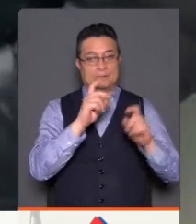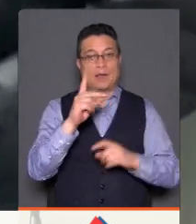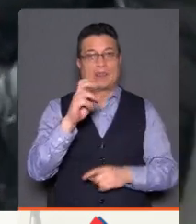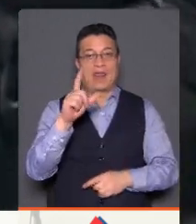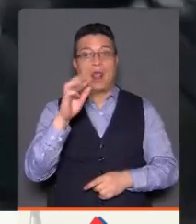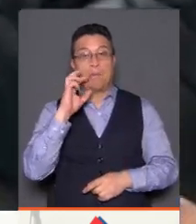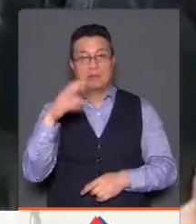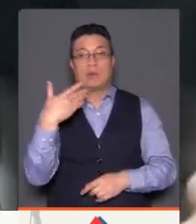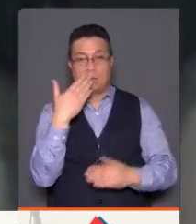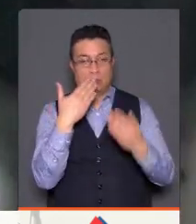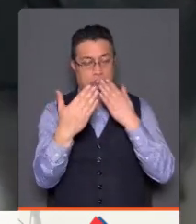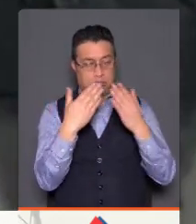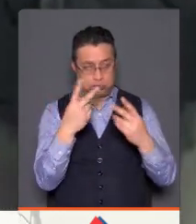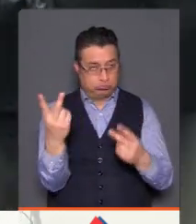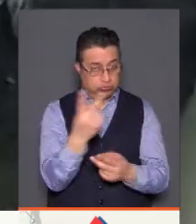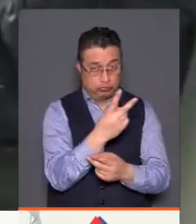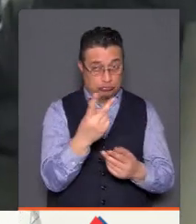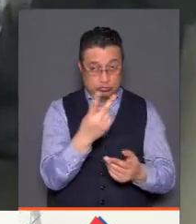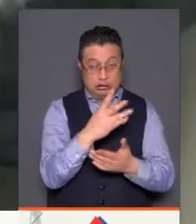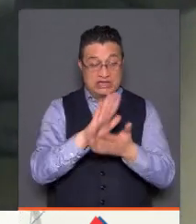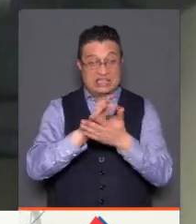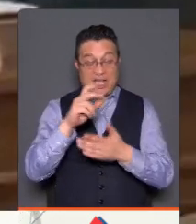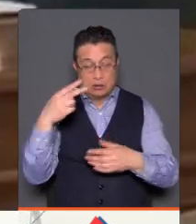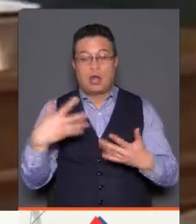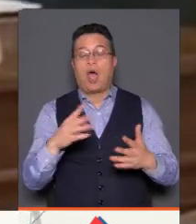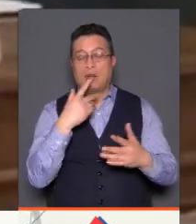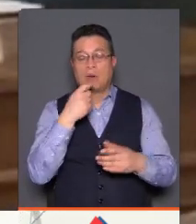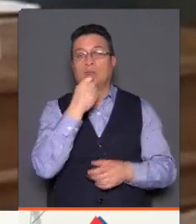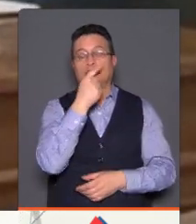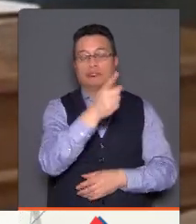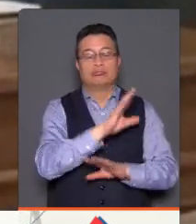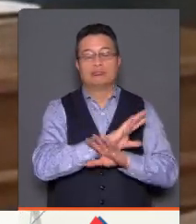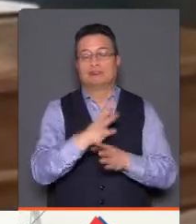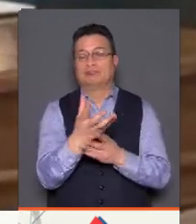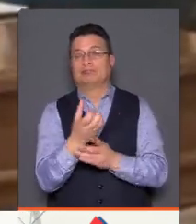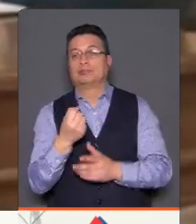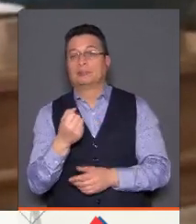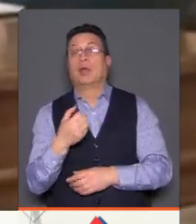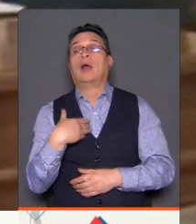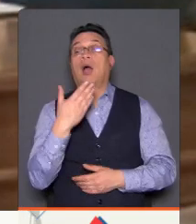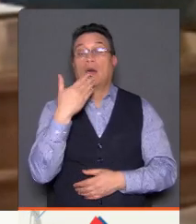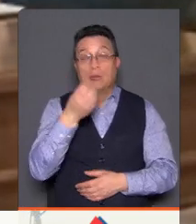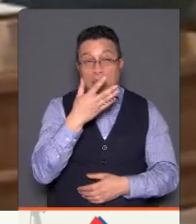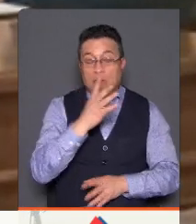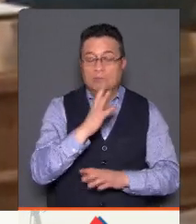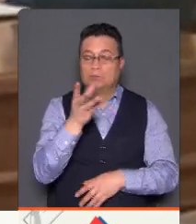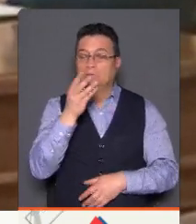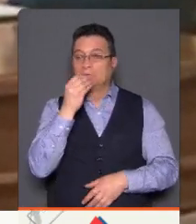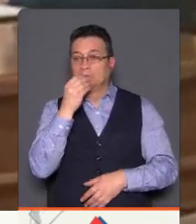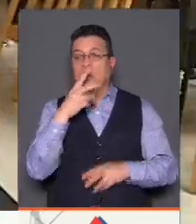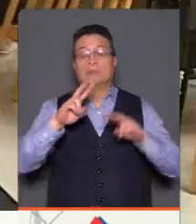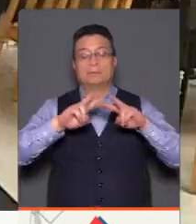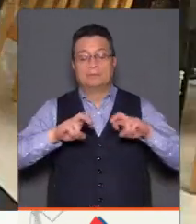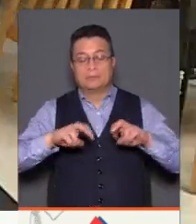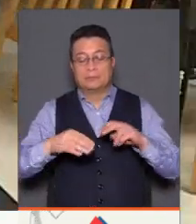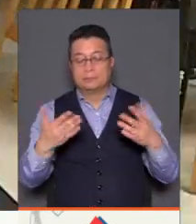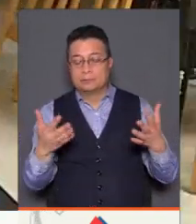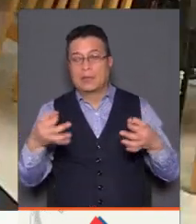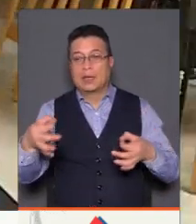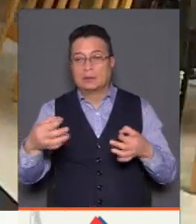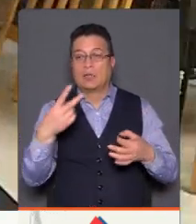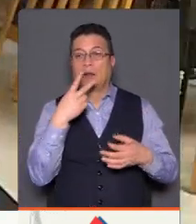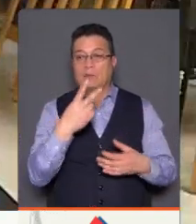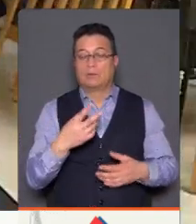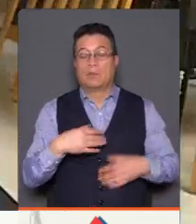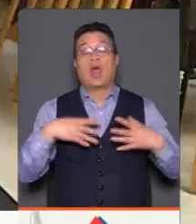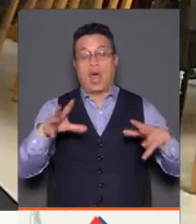y luego retiró la querella en su contra. El alcalde declinó dar declaraciones, pero en el escrito argumenta que se revisaron mejor los antecedentes. Asumir la